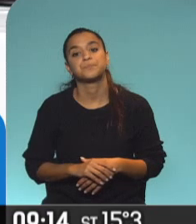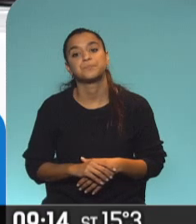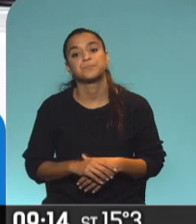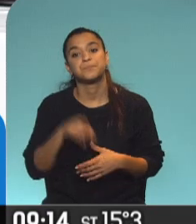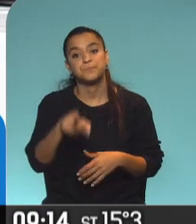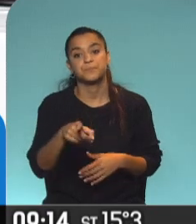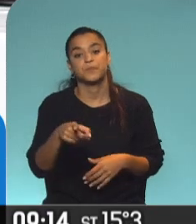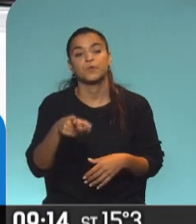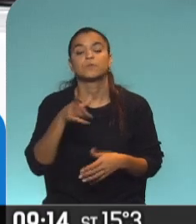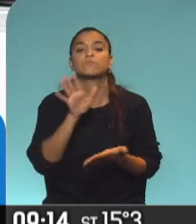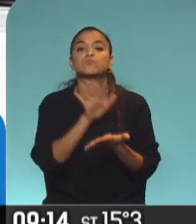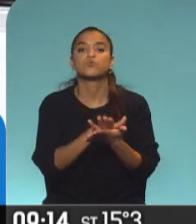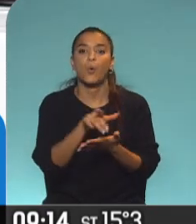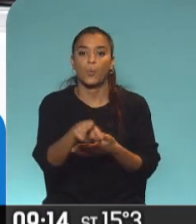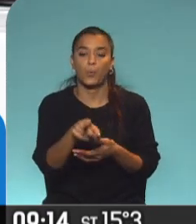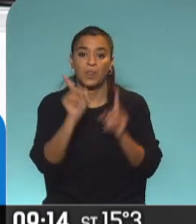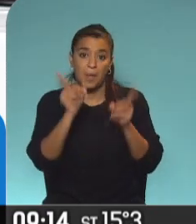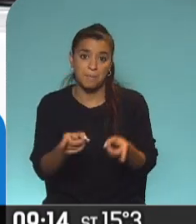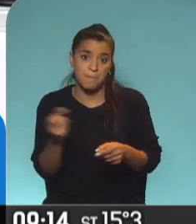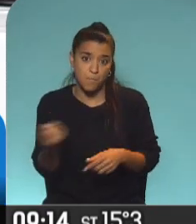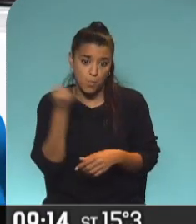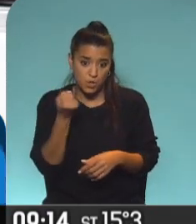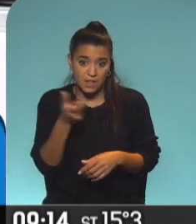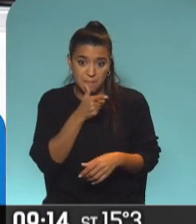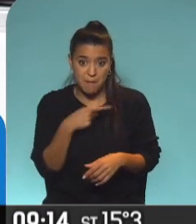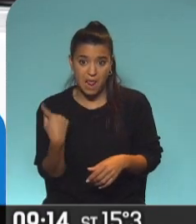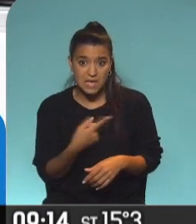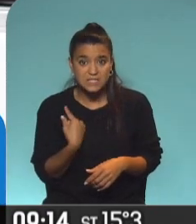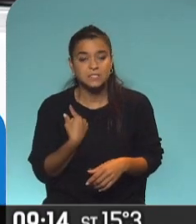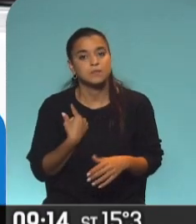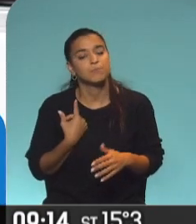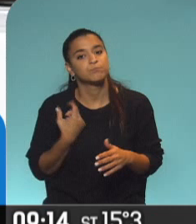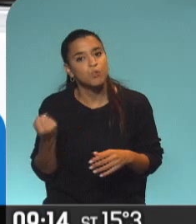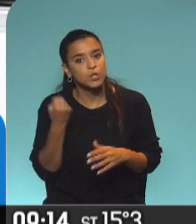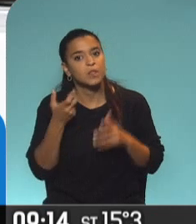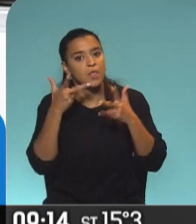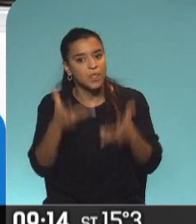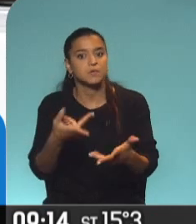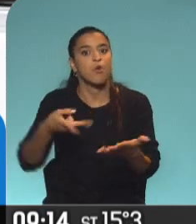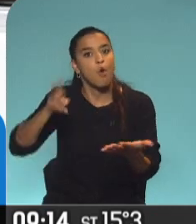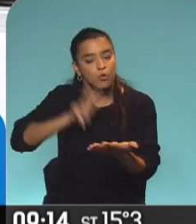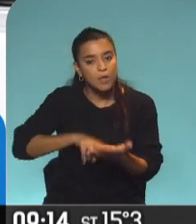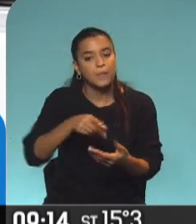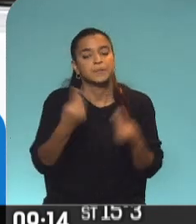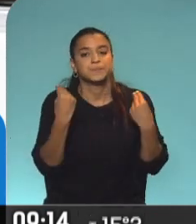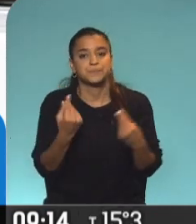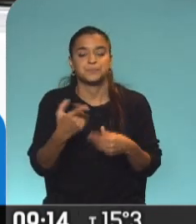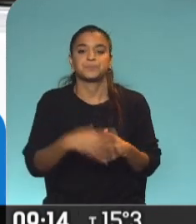El concepto que también nos parece muy, muy importante destacar y volver a destacar es